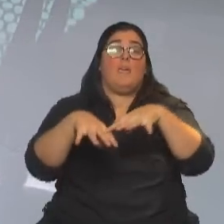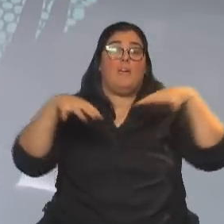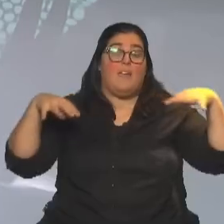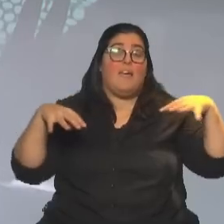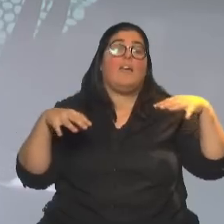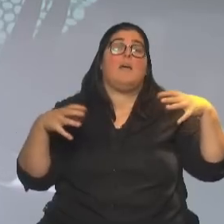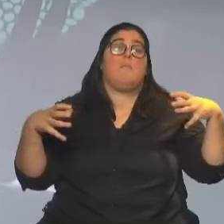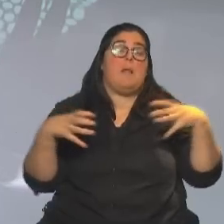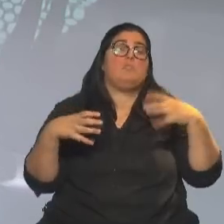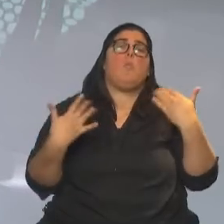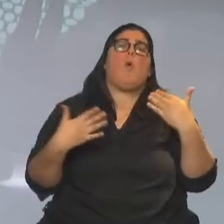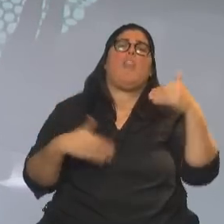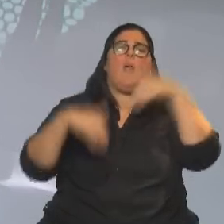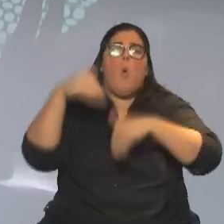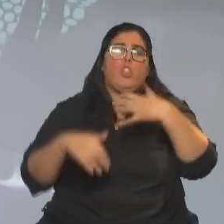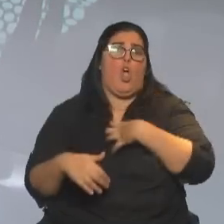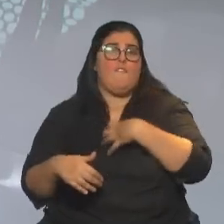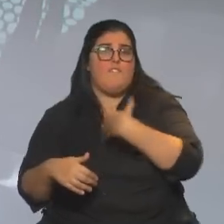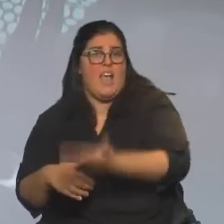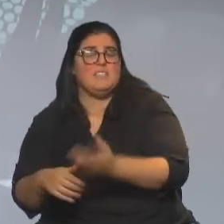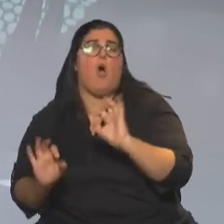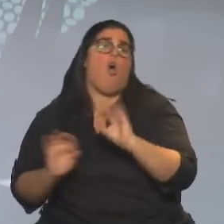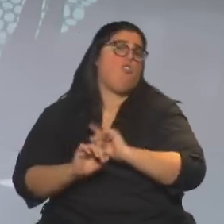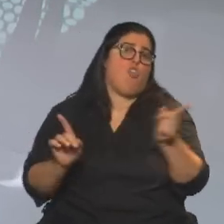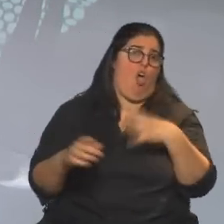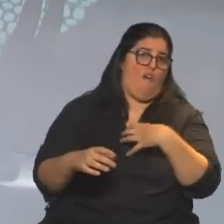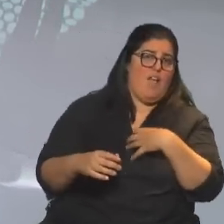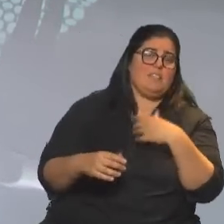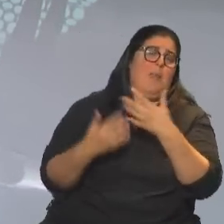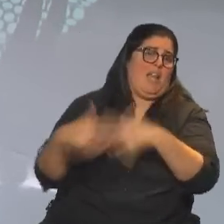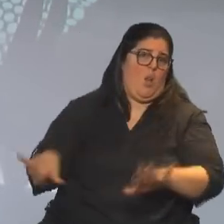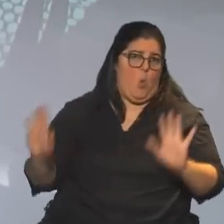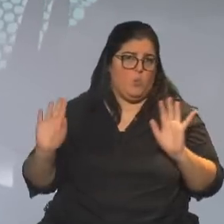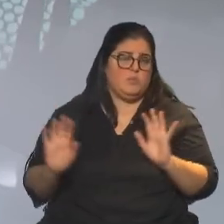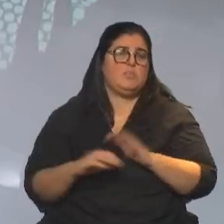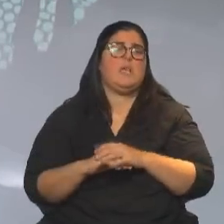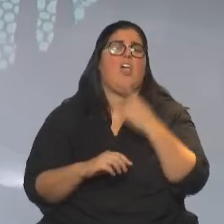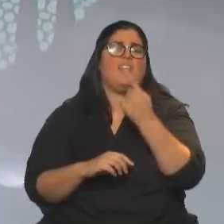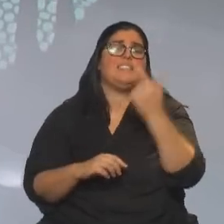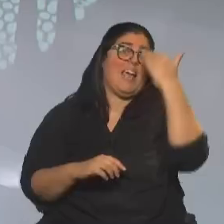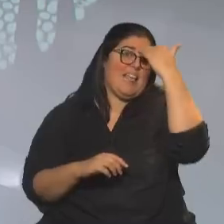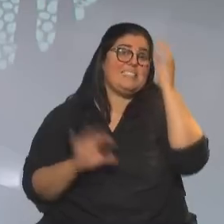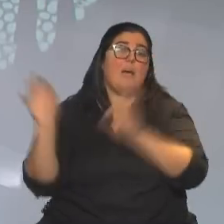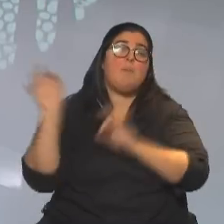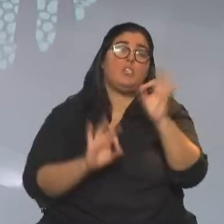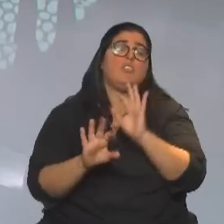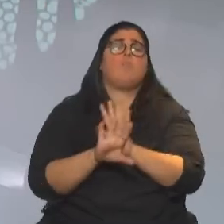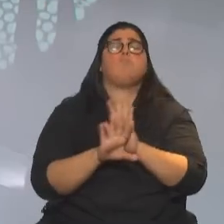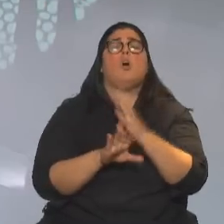primer ministro, que puede ser obligado a renunciar. La segunda cuestión central requiere que el 15%, es decir,